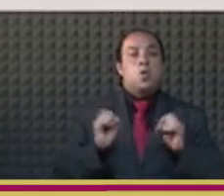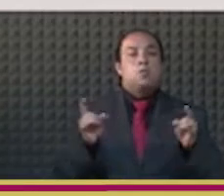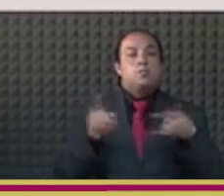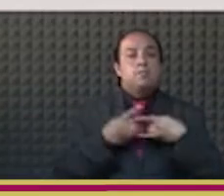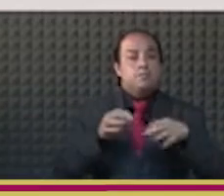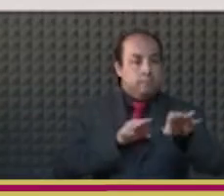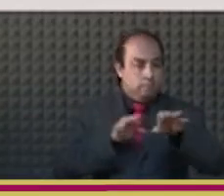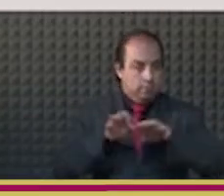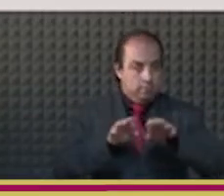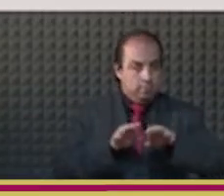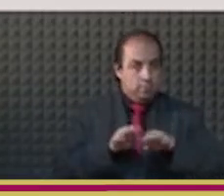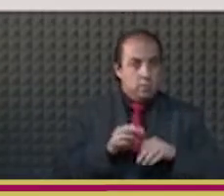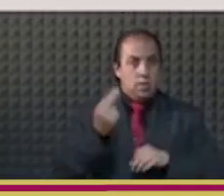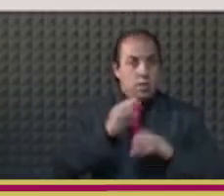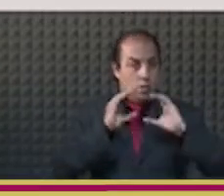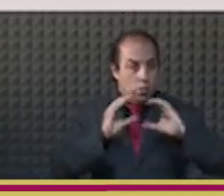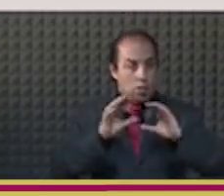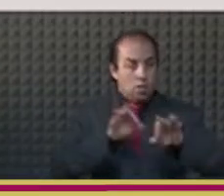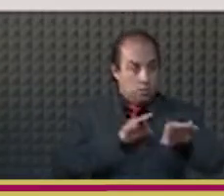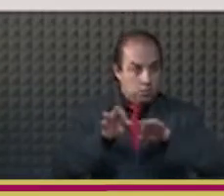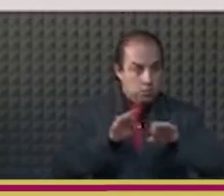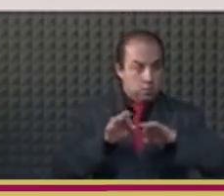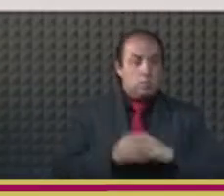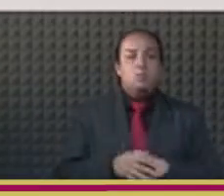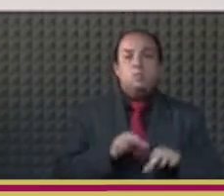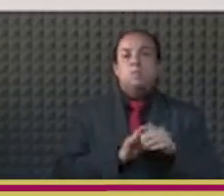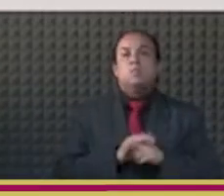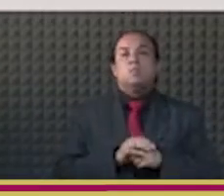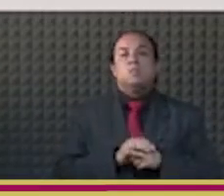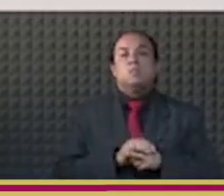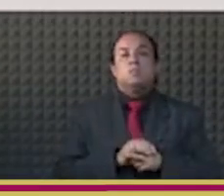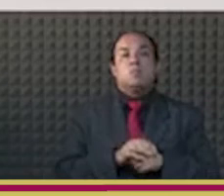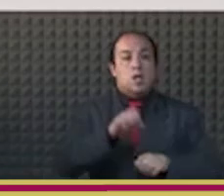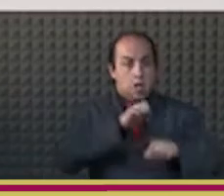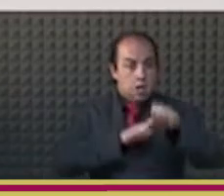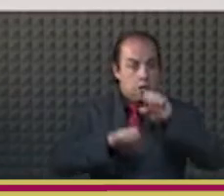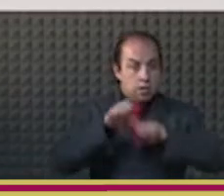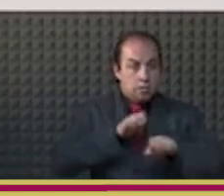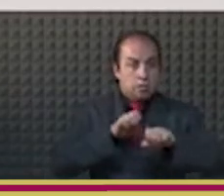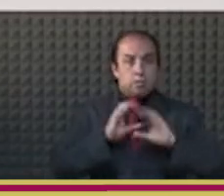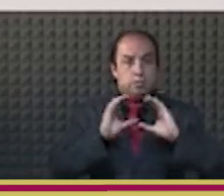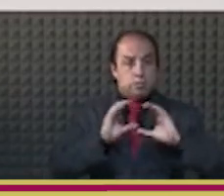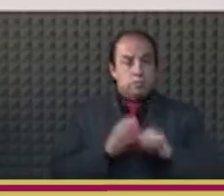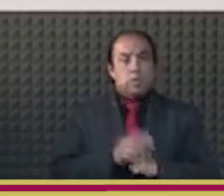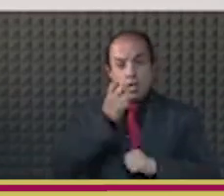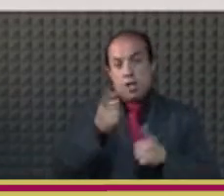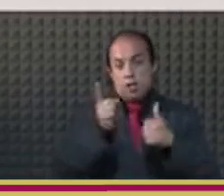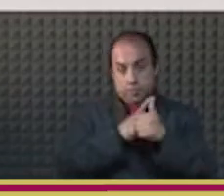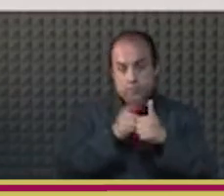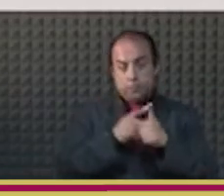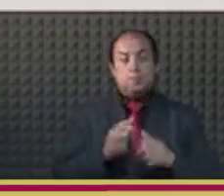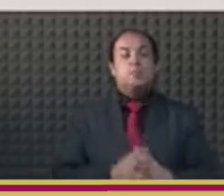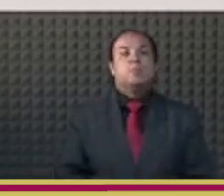los trabajos. Vamos a cuidar el empleo, los trabajos y las empresas, que es una prioridad.